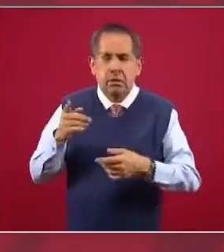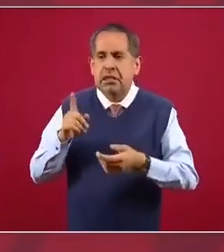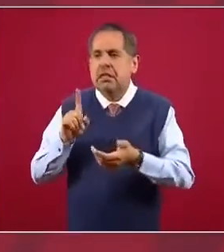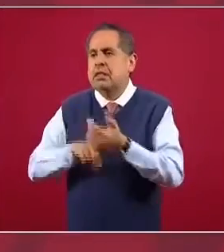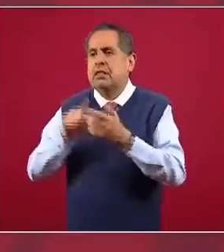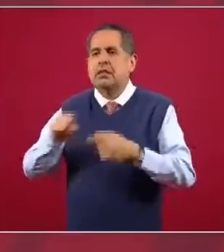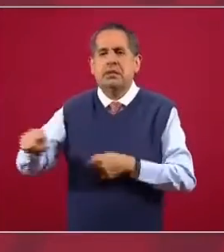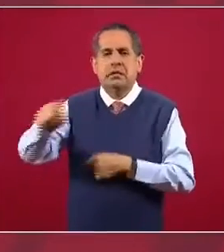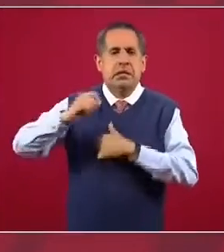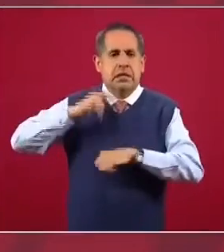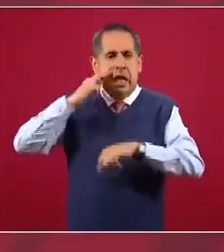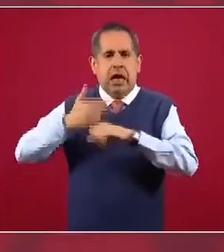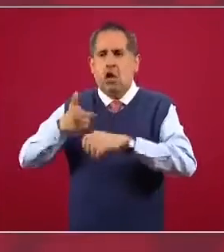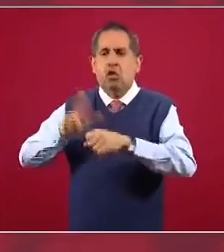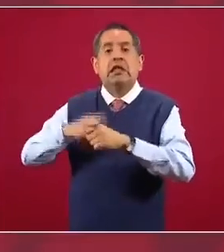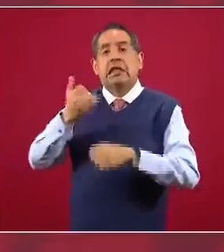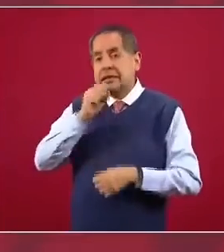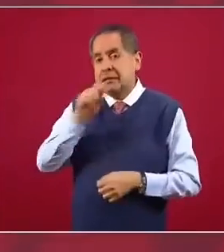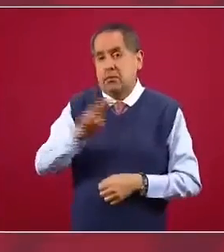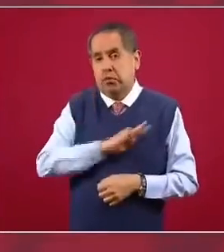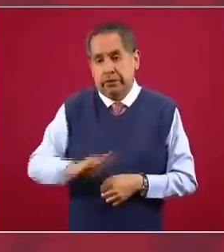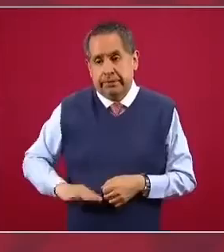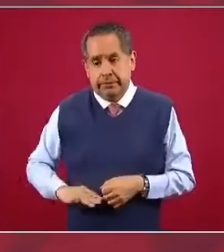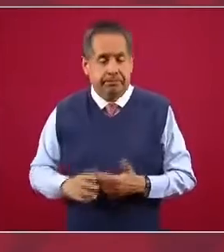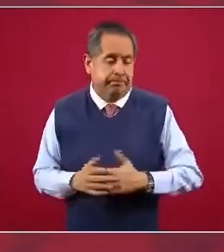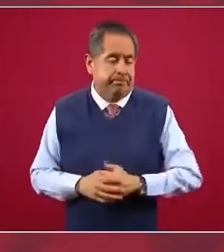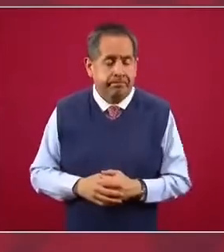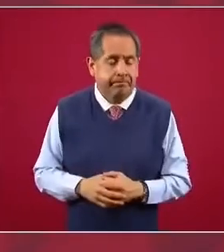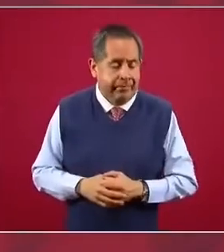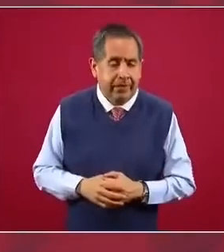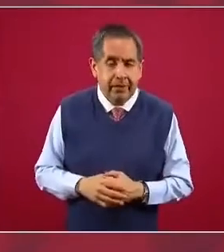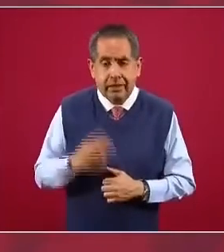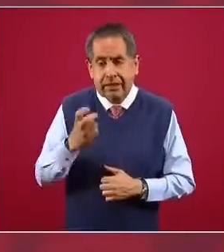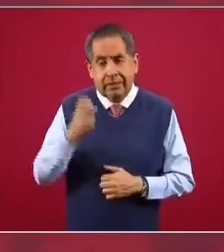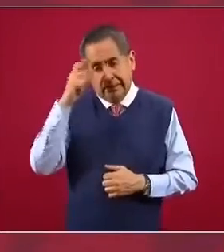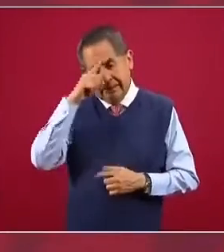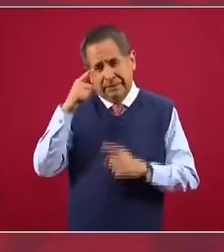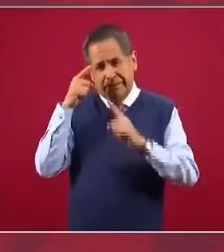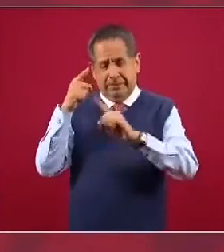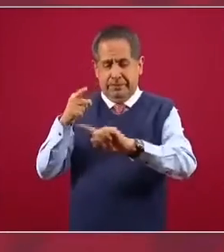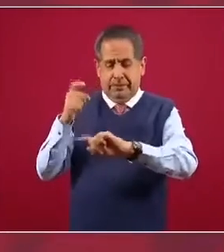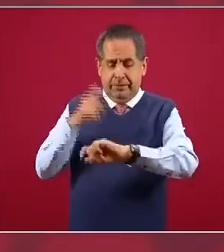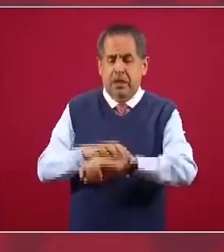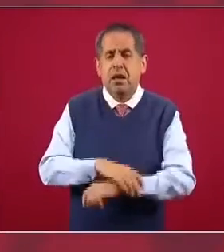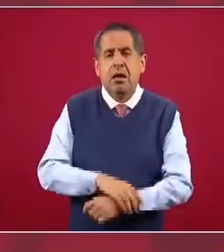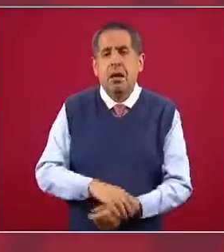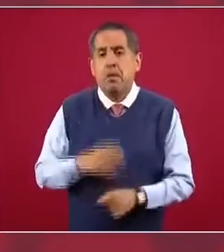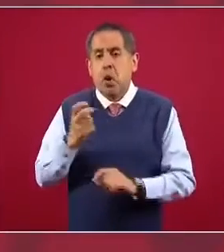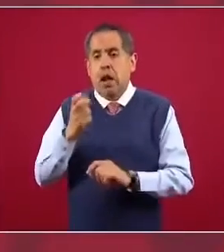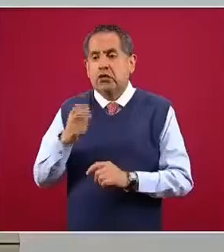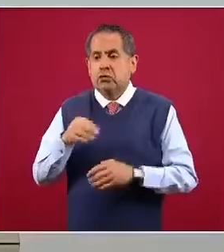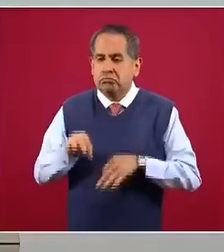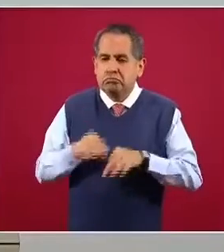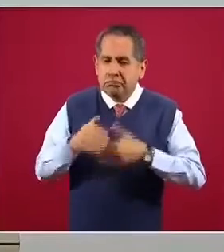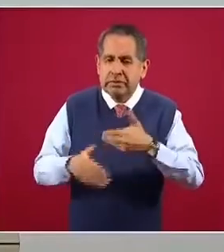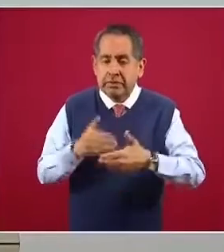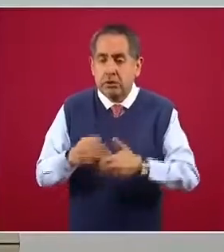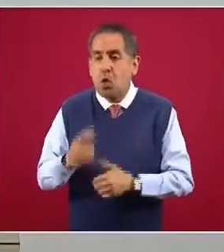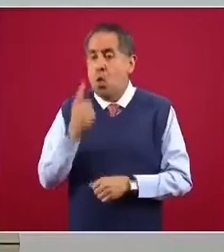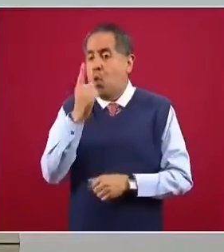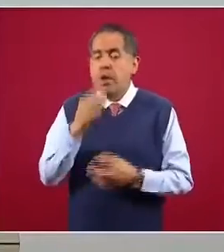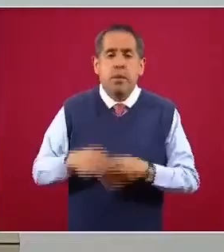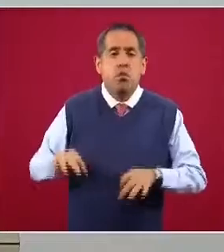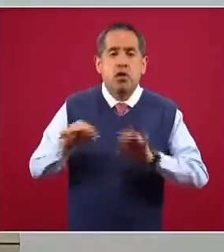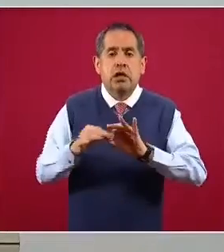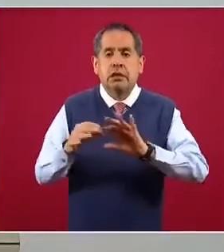jurisdicciones sanitarias y en los municipios. Entonces, es el trabajo, es un gran reto, pero justo es lo que estamos trabajando. Uno de los